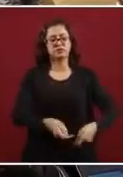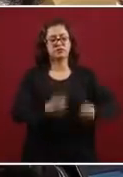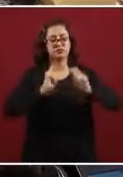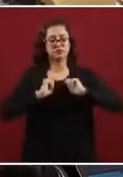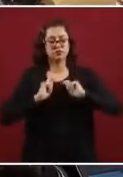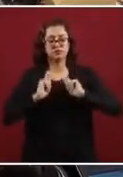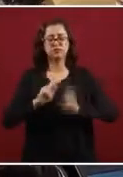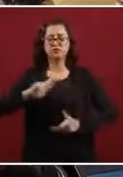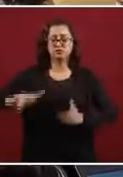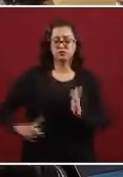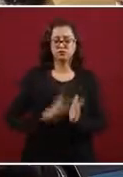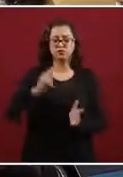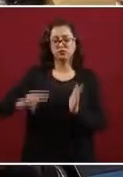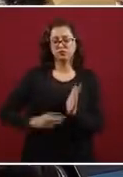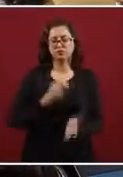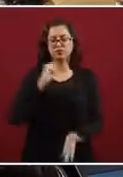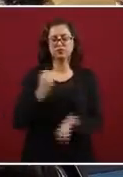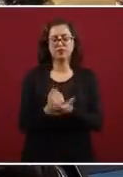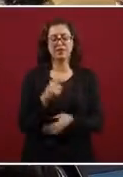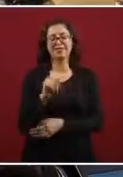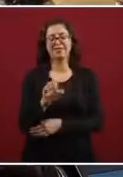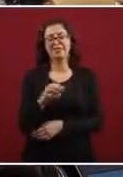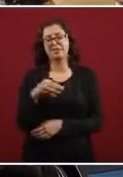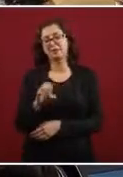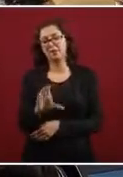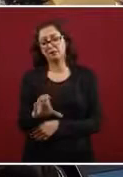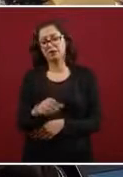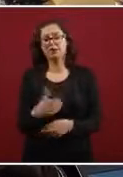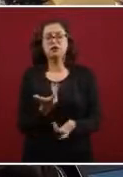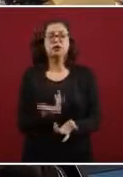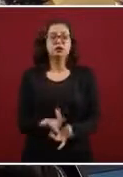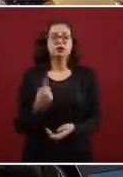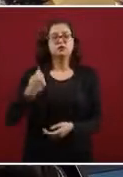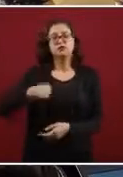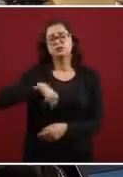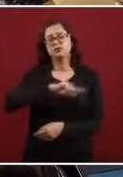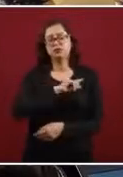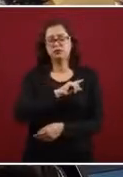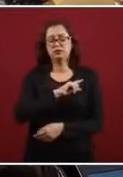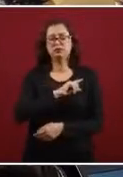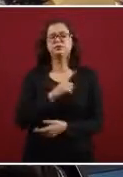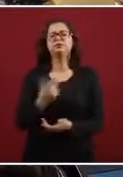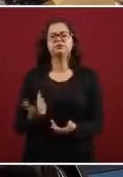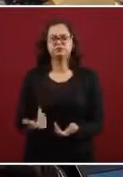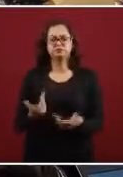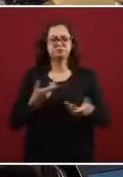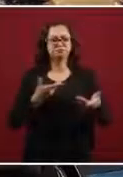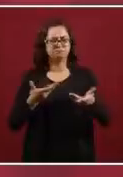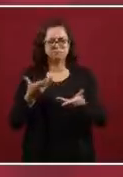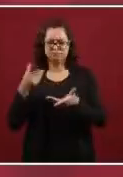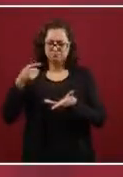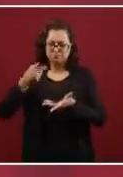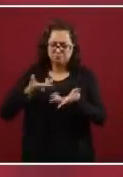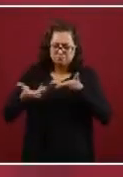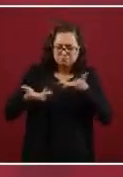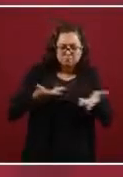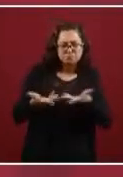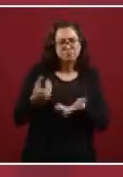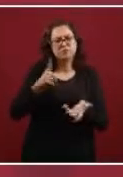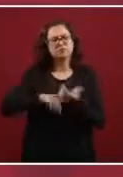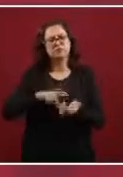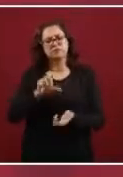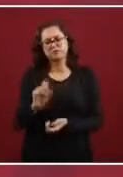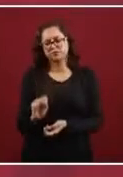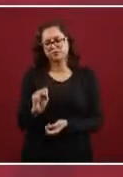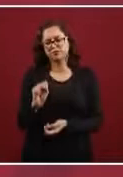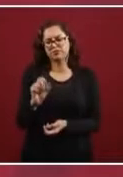de ratificación del TEMEC, hemos echado mano de los instrumentos al alcance de la Secretaría de Relaciones Exteriores